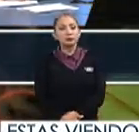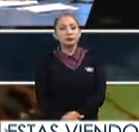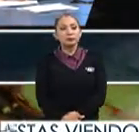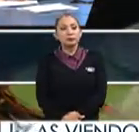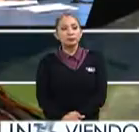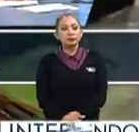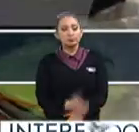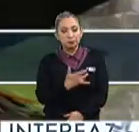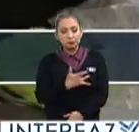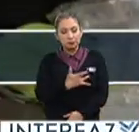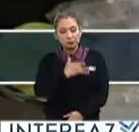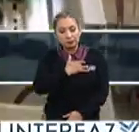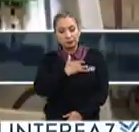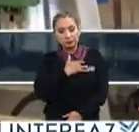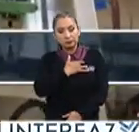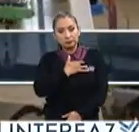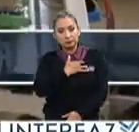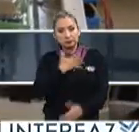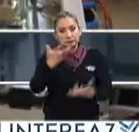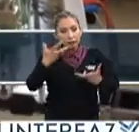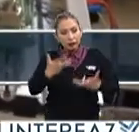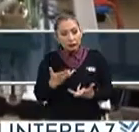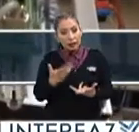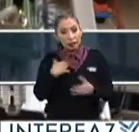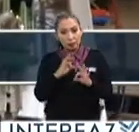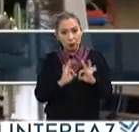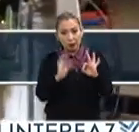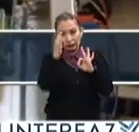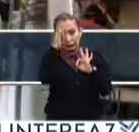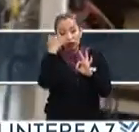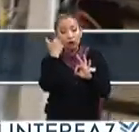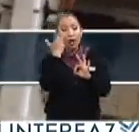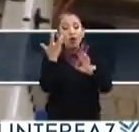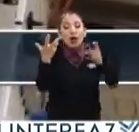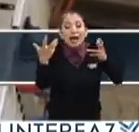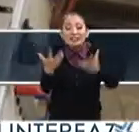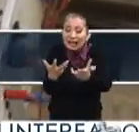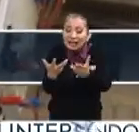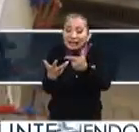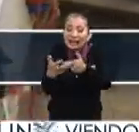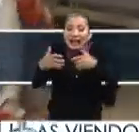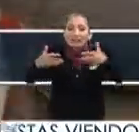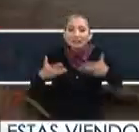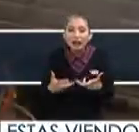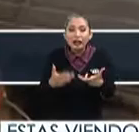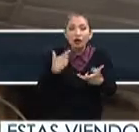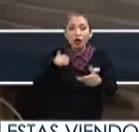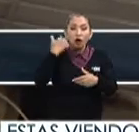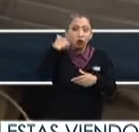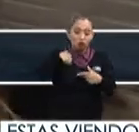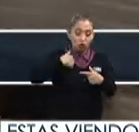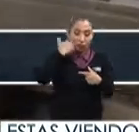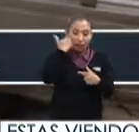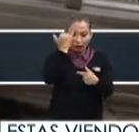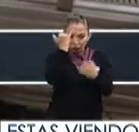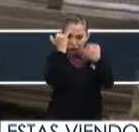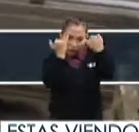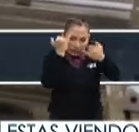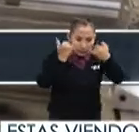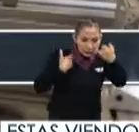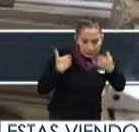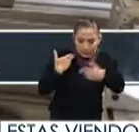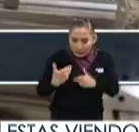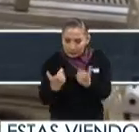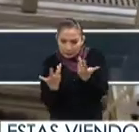La vocación de crear es muy importante, la vocación de innovar y